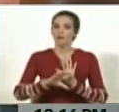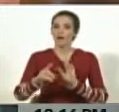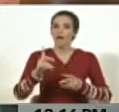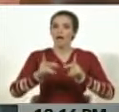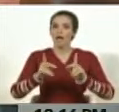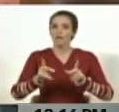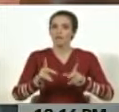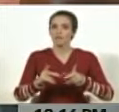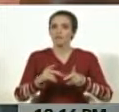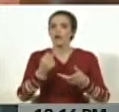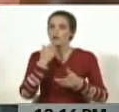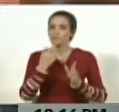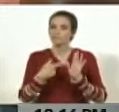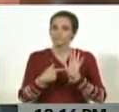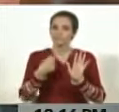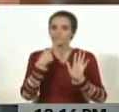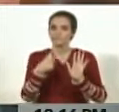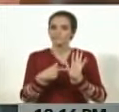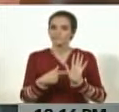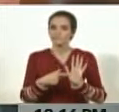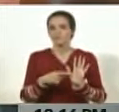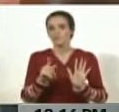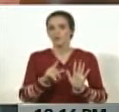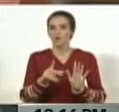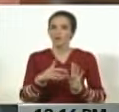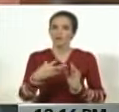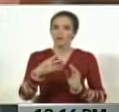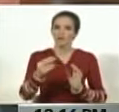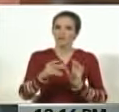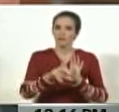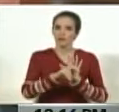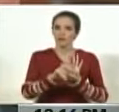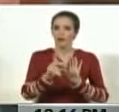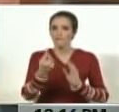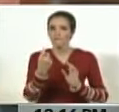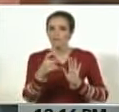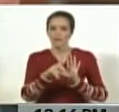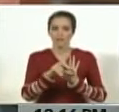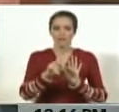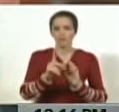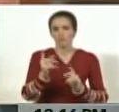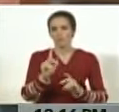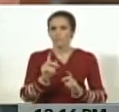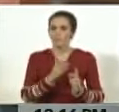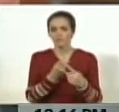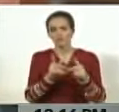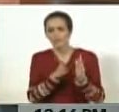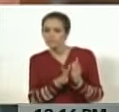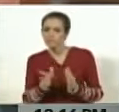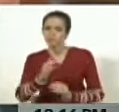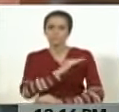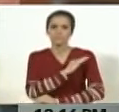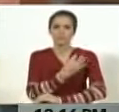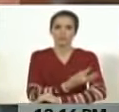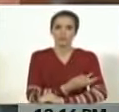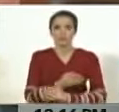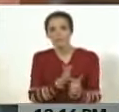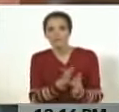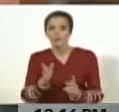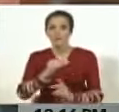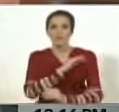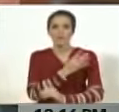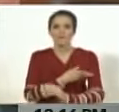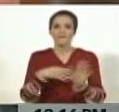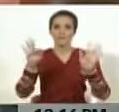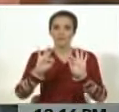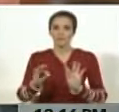algunas manifestaciones no de ilegalidad ni de ilegitimidad, de desviación de poder. Desviación de poder es una